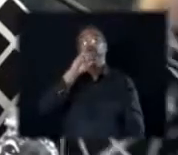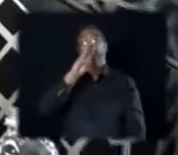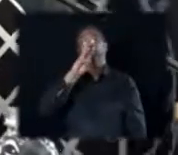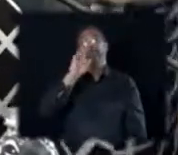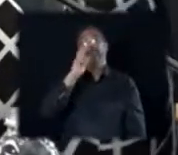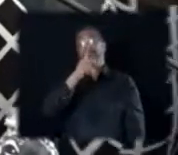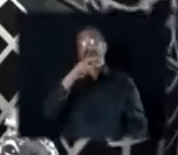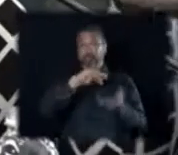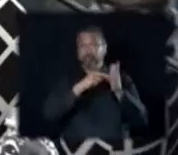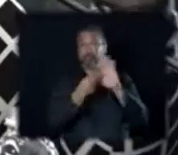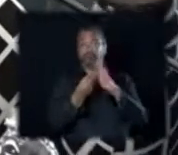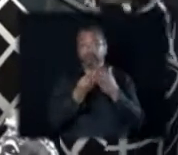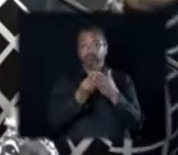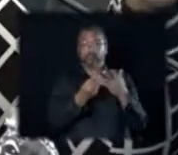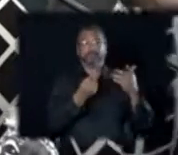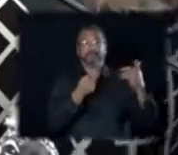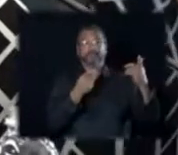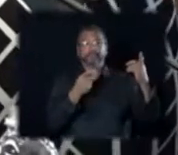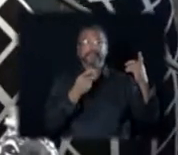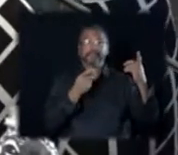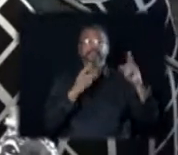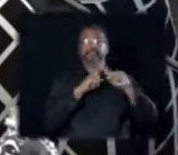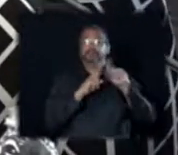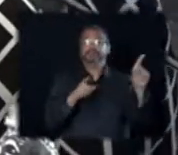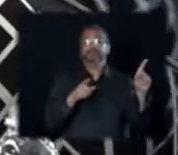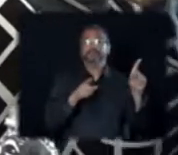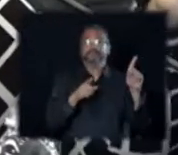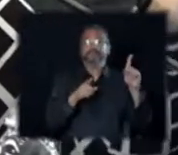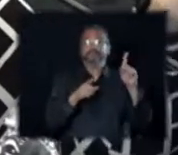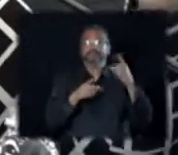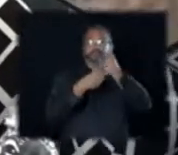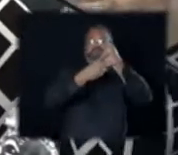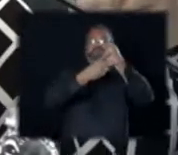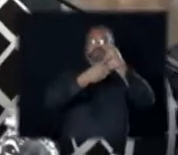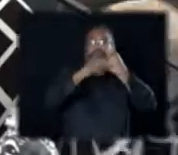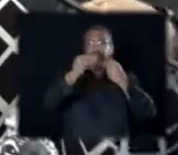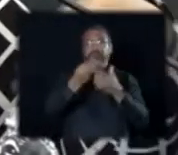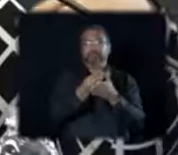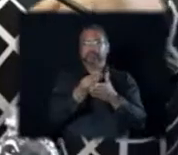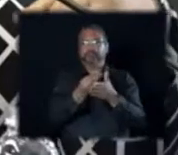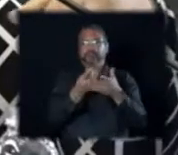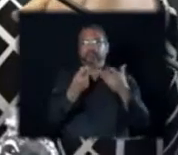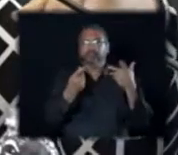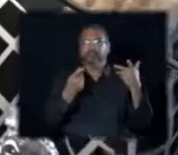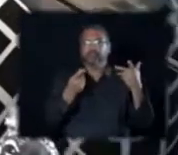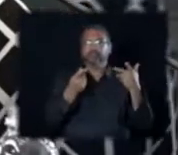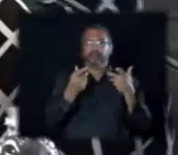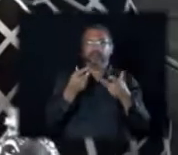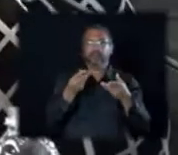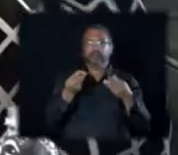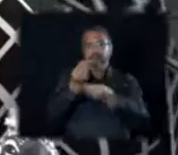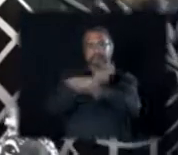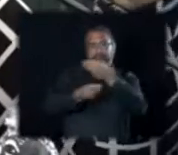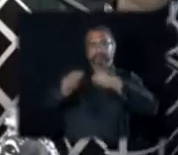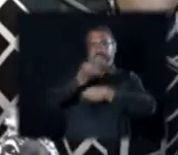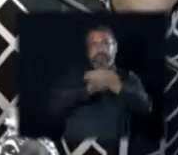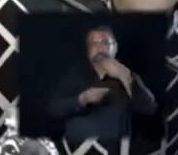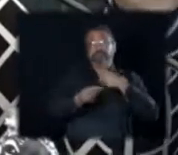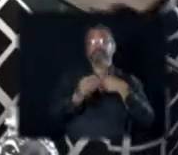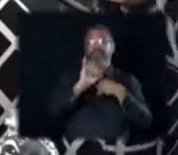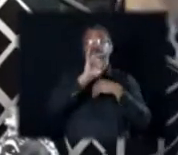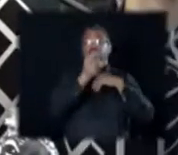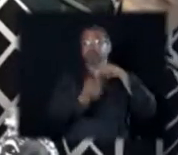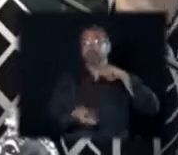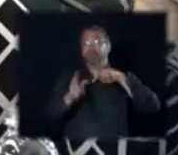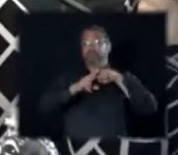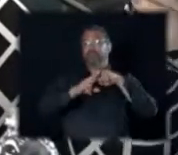clawbacks cuando esto pasó y hubo una orden ejecutiva que colocó restricciones adicionales al desembolso de